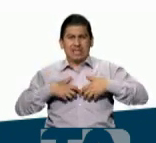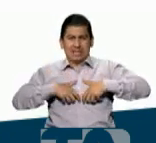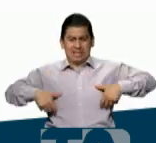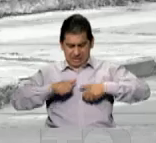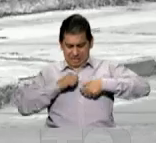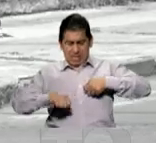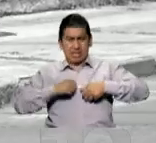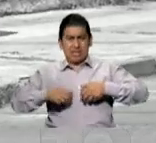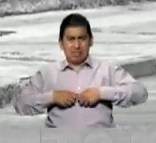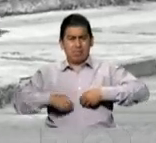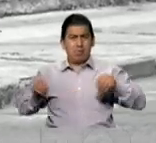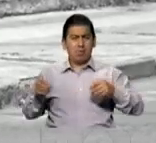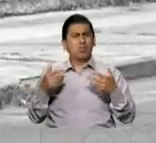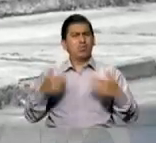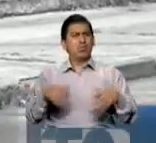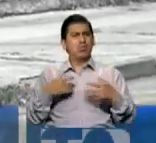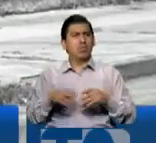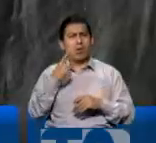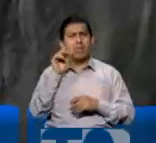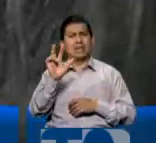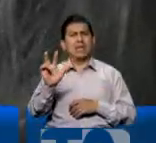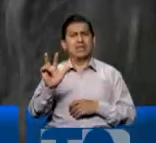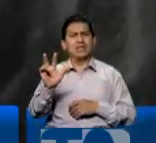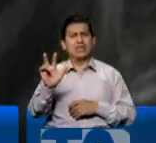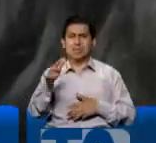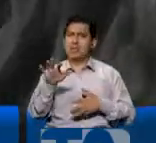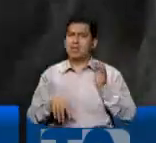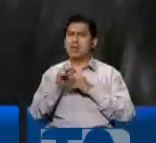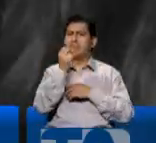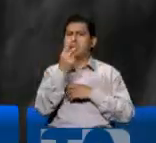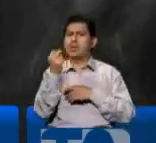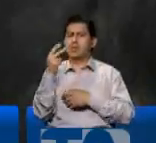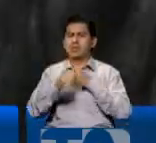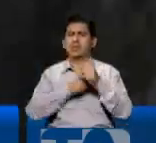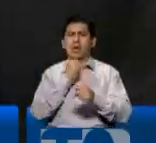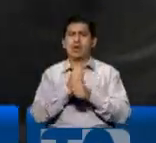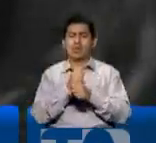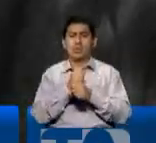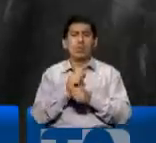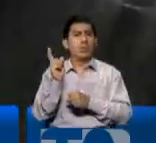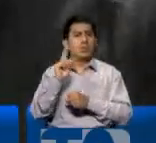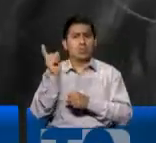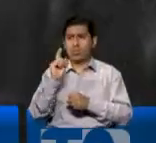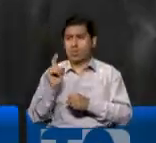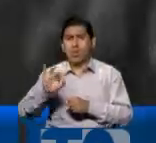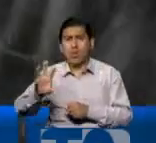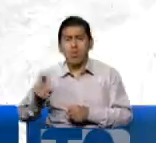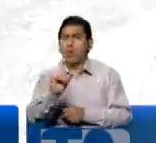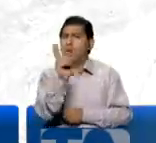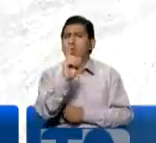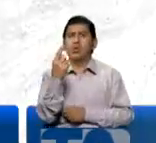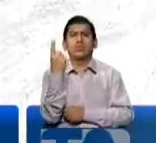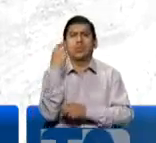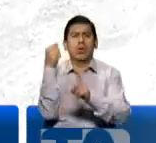un estilete. Según el relato, se trata de tres hombres de al menos 22 años, quienes no tenían como fin llevarse las pertenencias